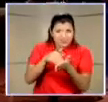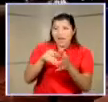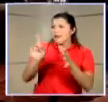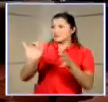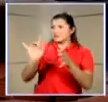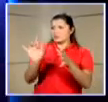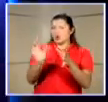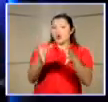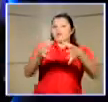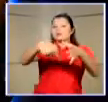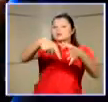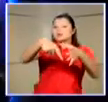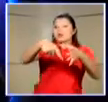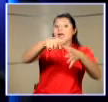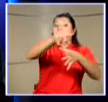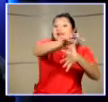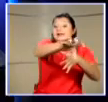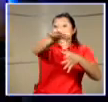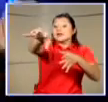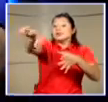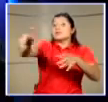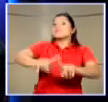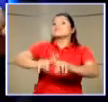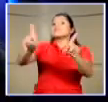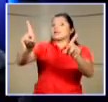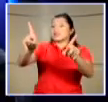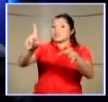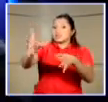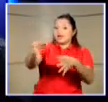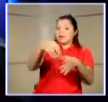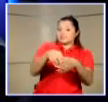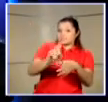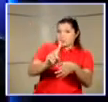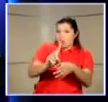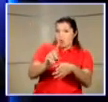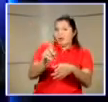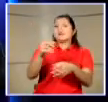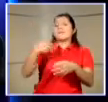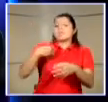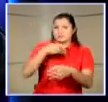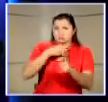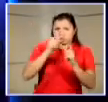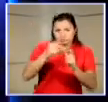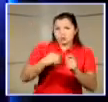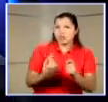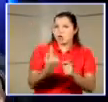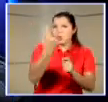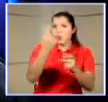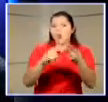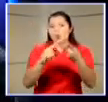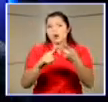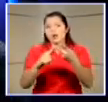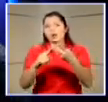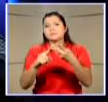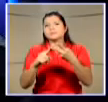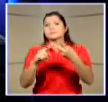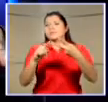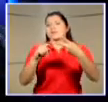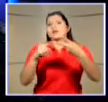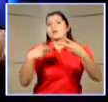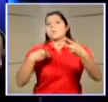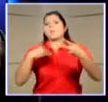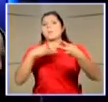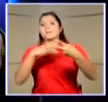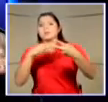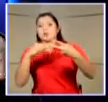el gobierno central. Hay una en el MEP, LAI, hay otra en el Registro Nacional, todavía más LAI, y hay una en